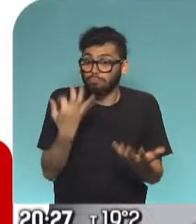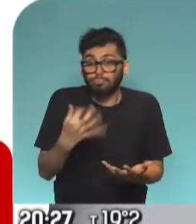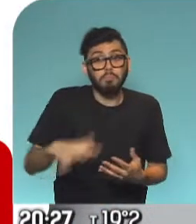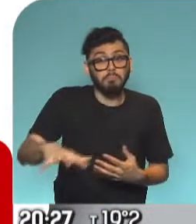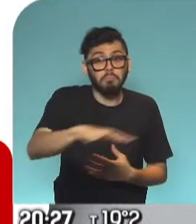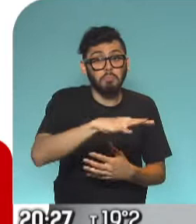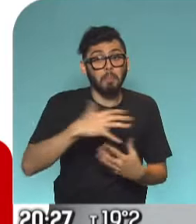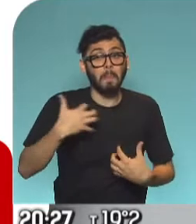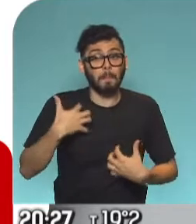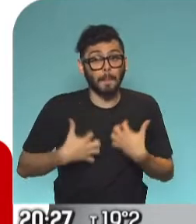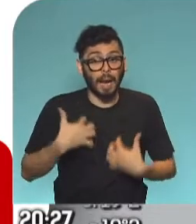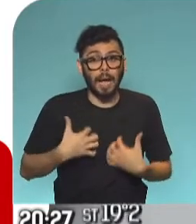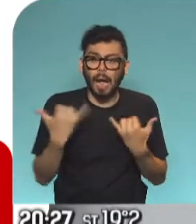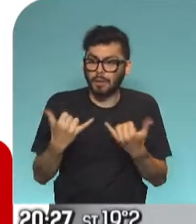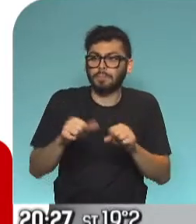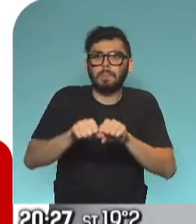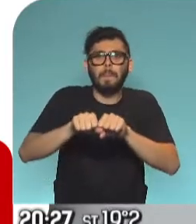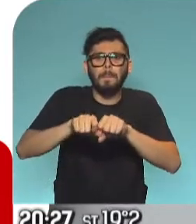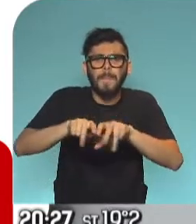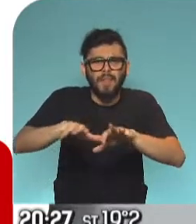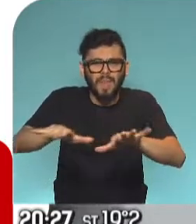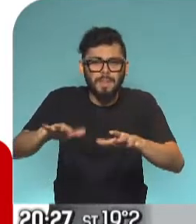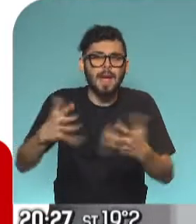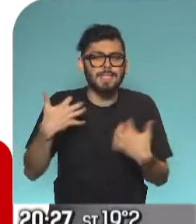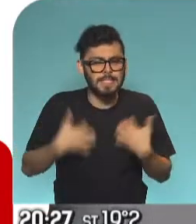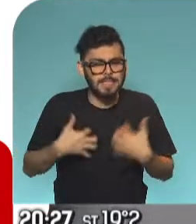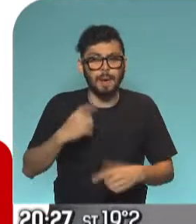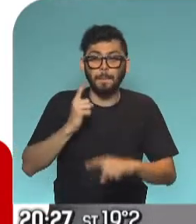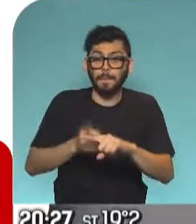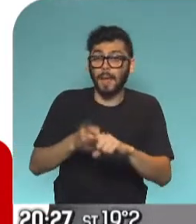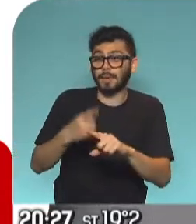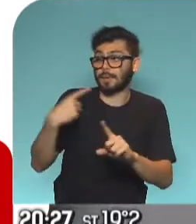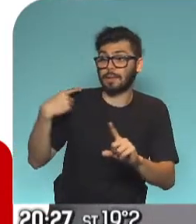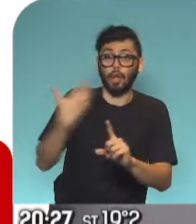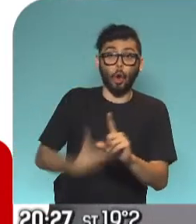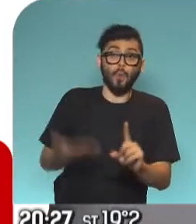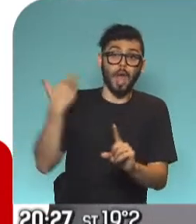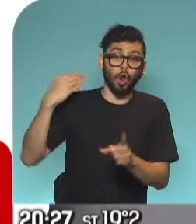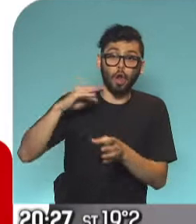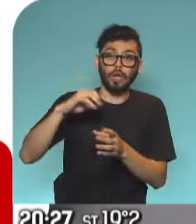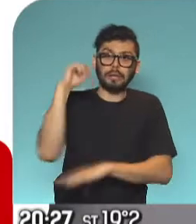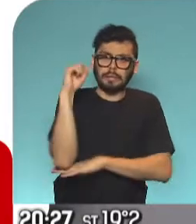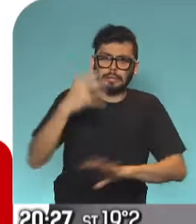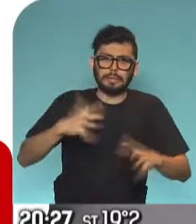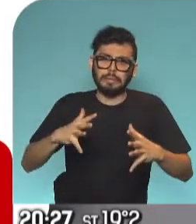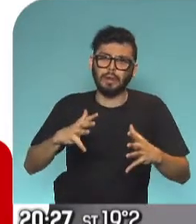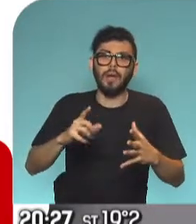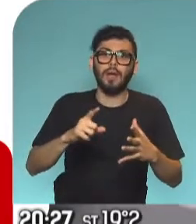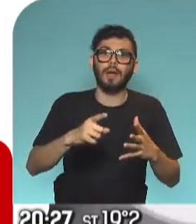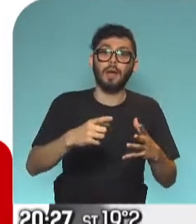crece con la pandemia hijo también de esta recesión a un sector de la oposición trata de capitalizar